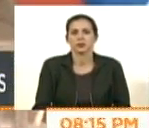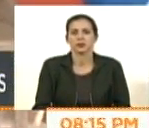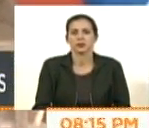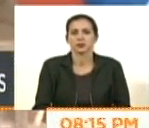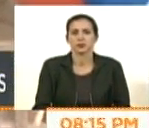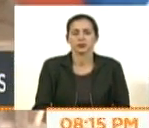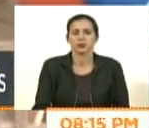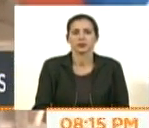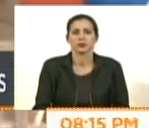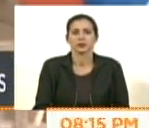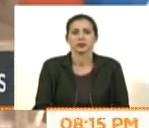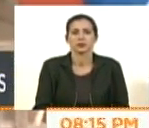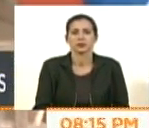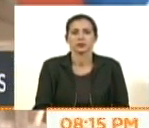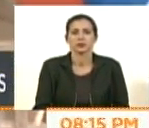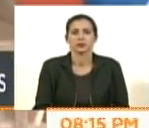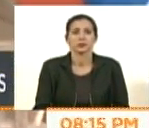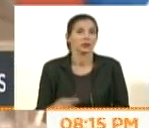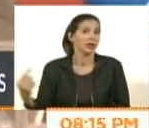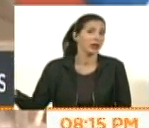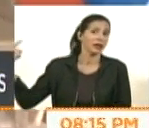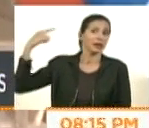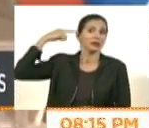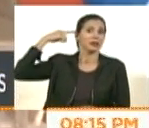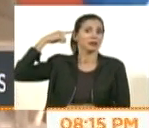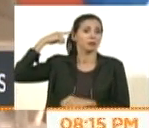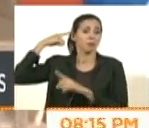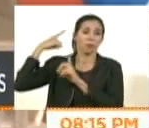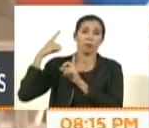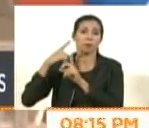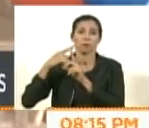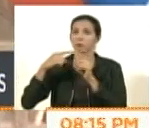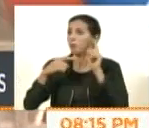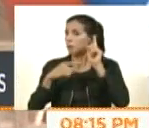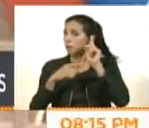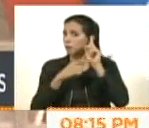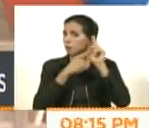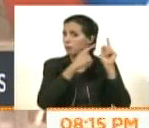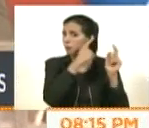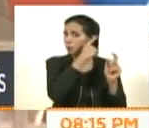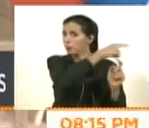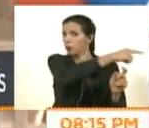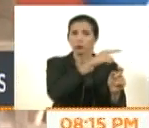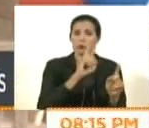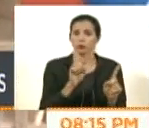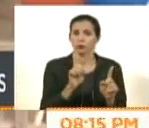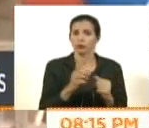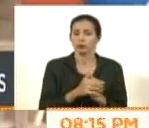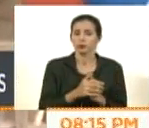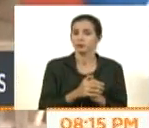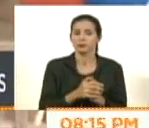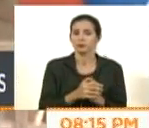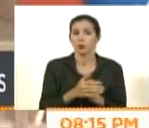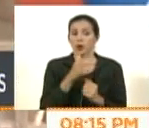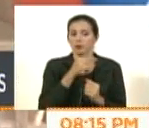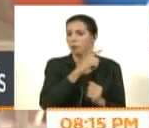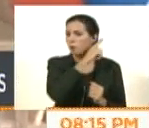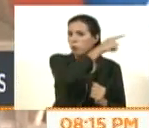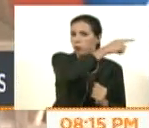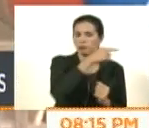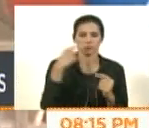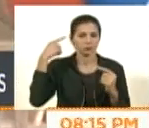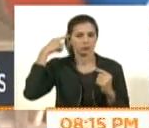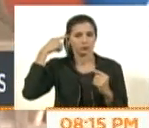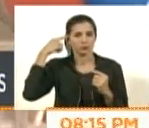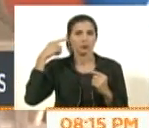el orificio fue de entrada pero no de salida, y eso nos permite a nosotros pues tener la posibilidad de